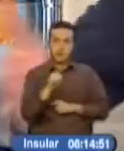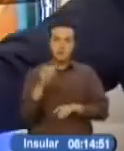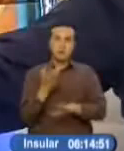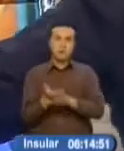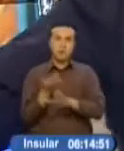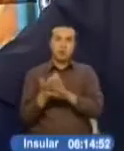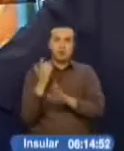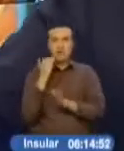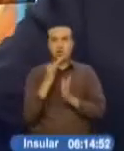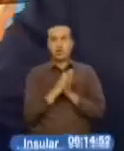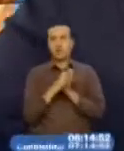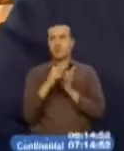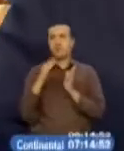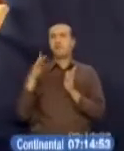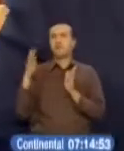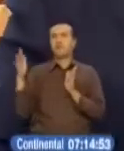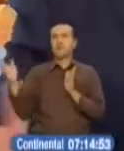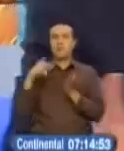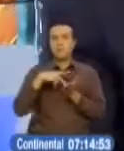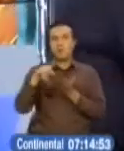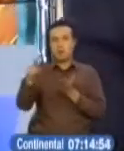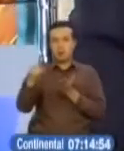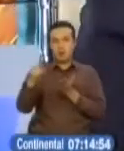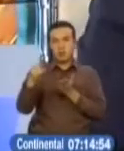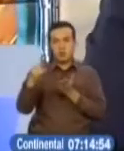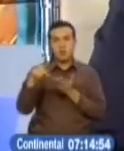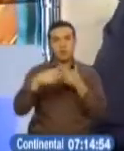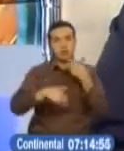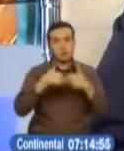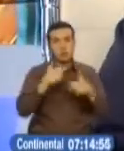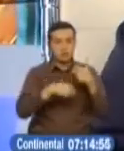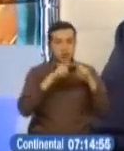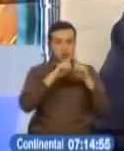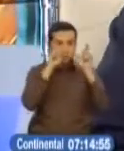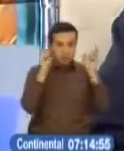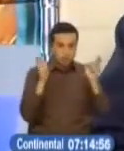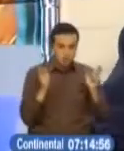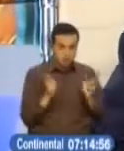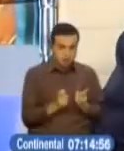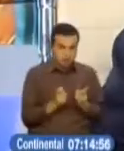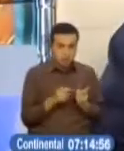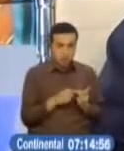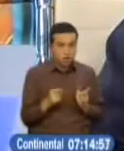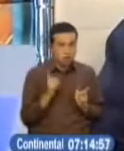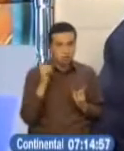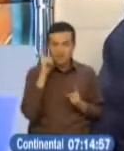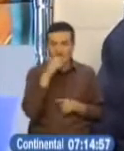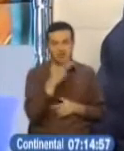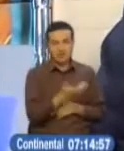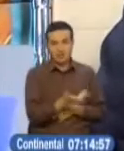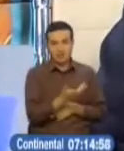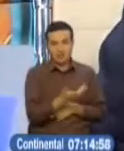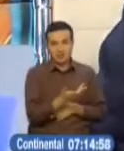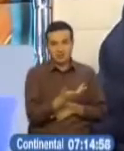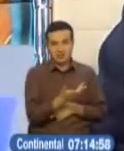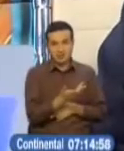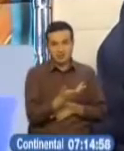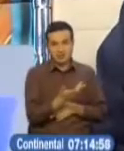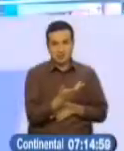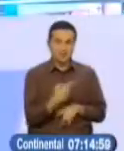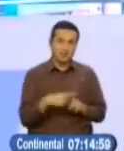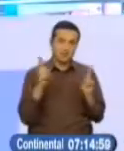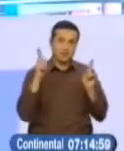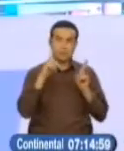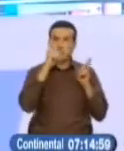proponían plazos muy extensos para el pago y eso debilitaba el pequeño músculo financiero que podía tener el pequeño productor. Esa